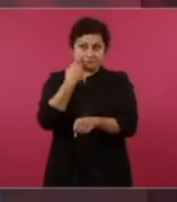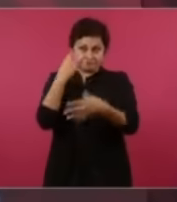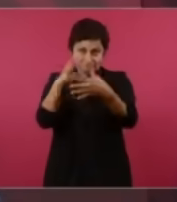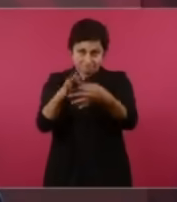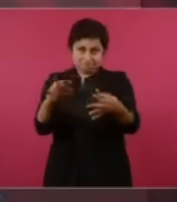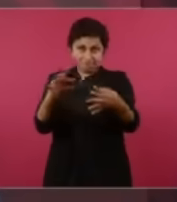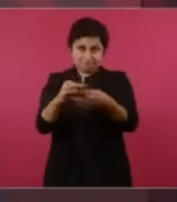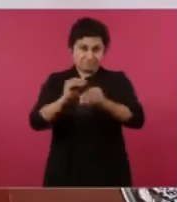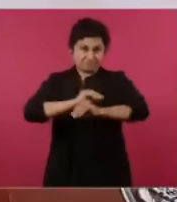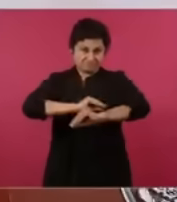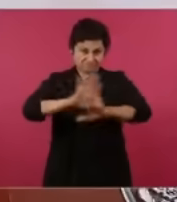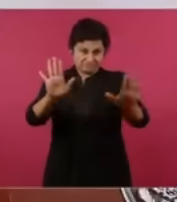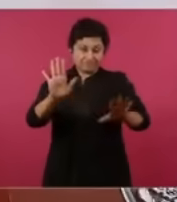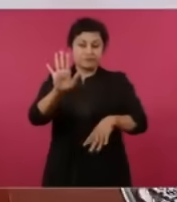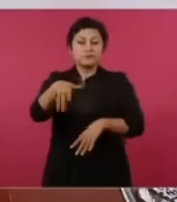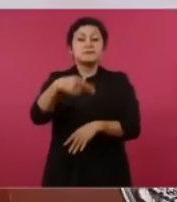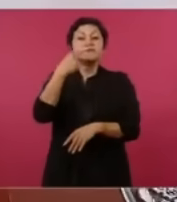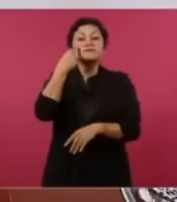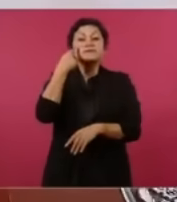que